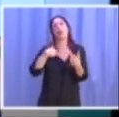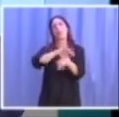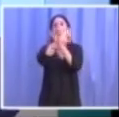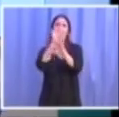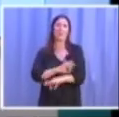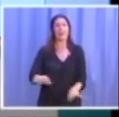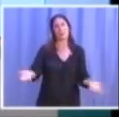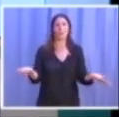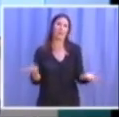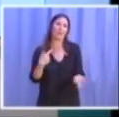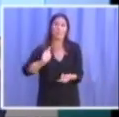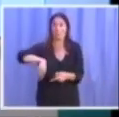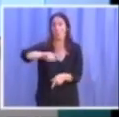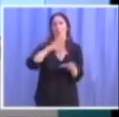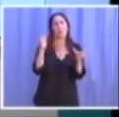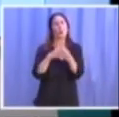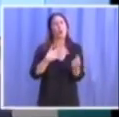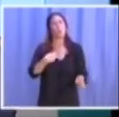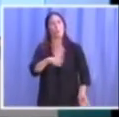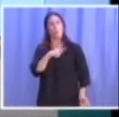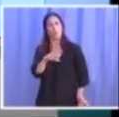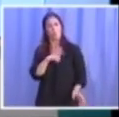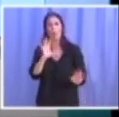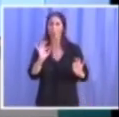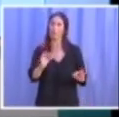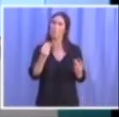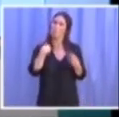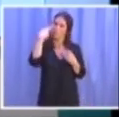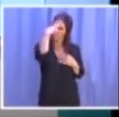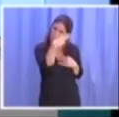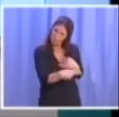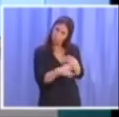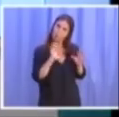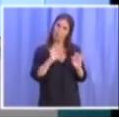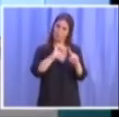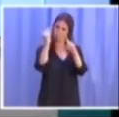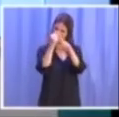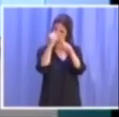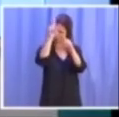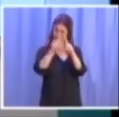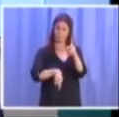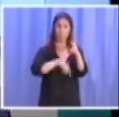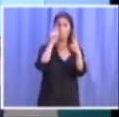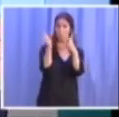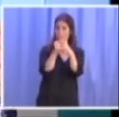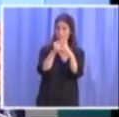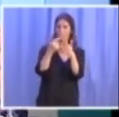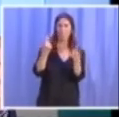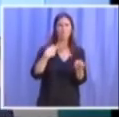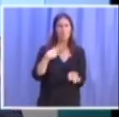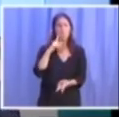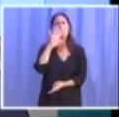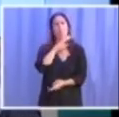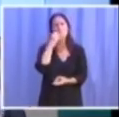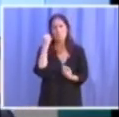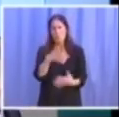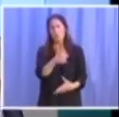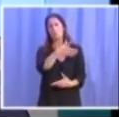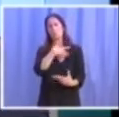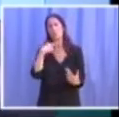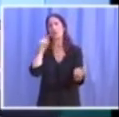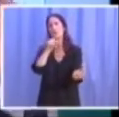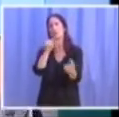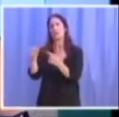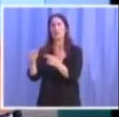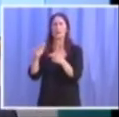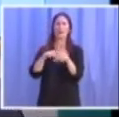educados, porque los granadinos somos muy educados y muy respetuosos. Punto primero. En segundo lugar, a mí me parece muy bien que quieran discutir